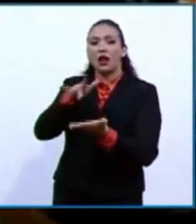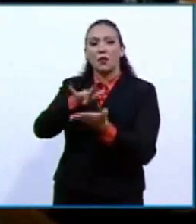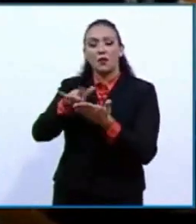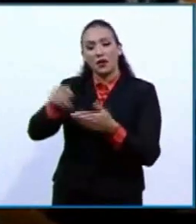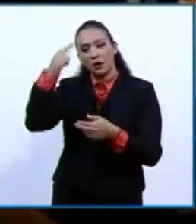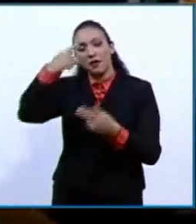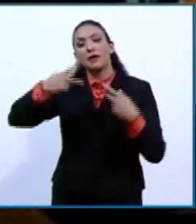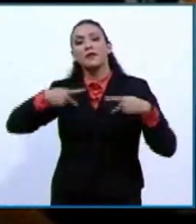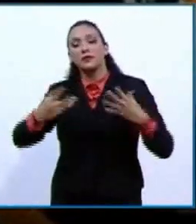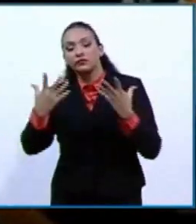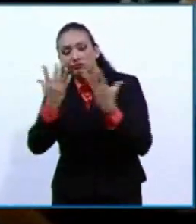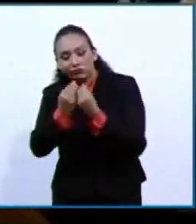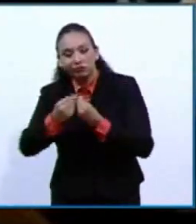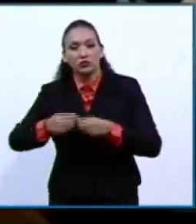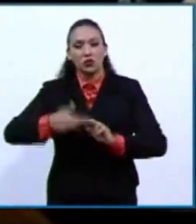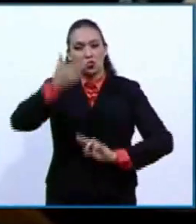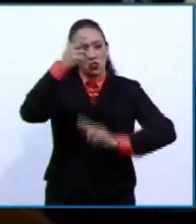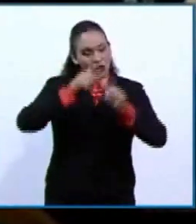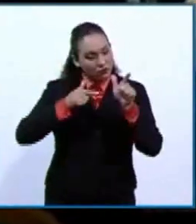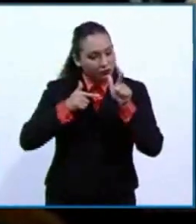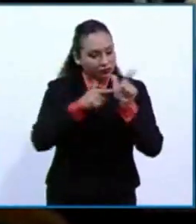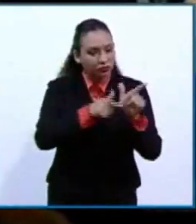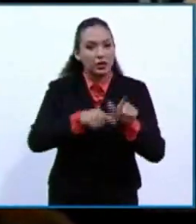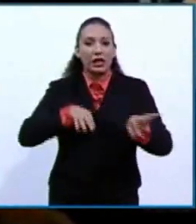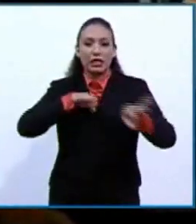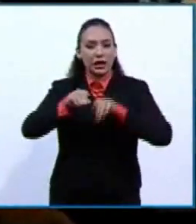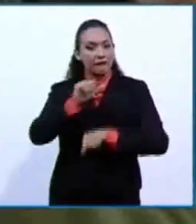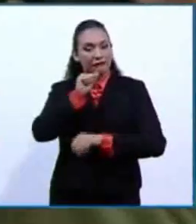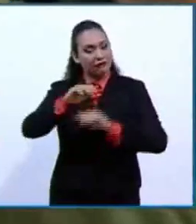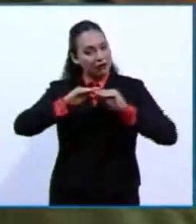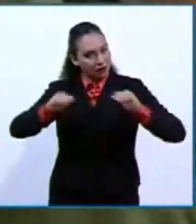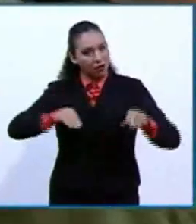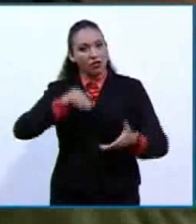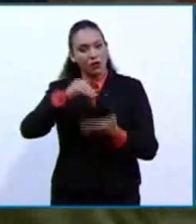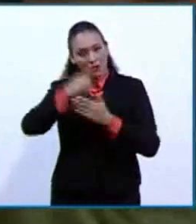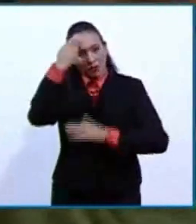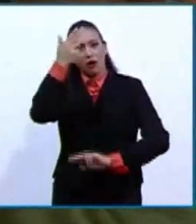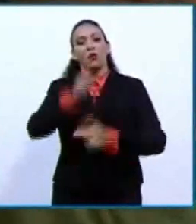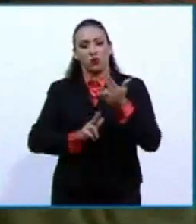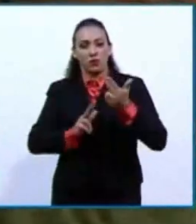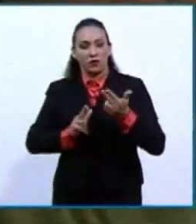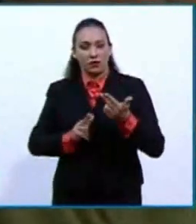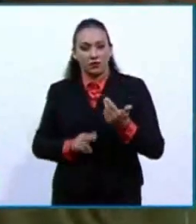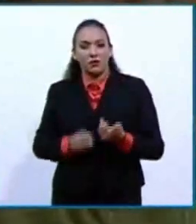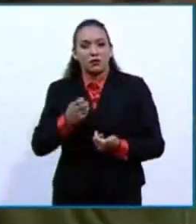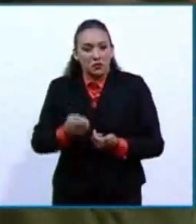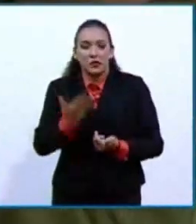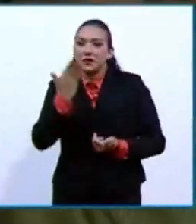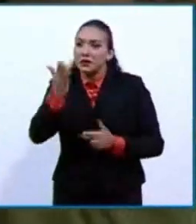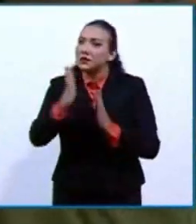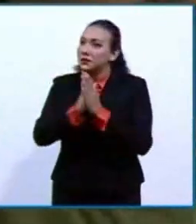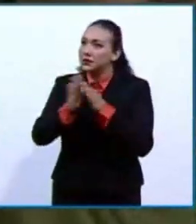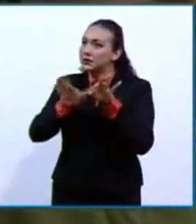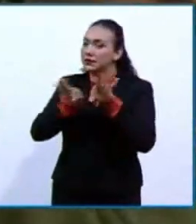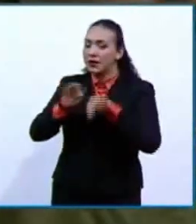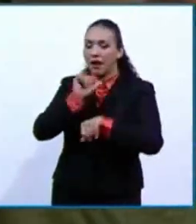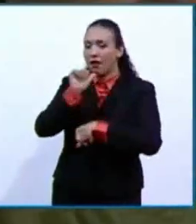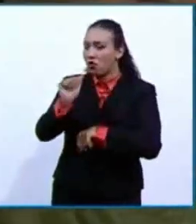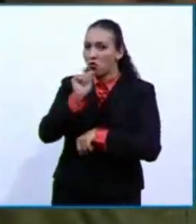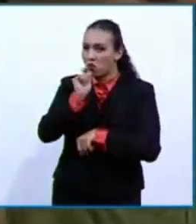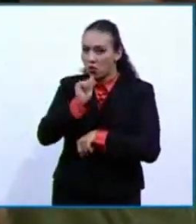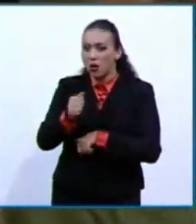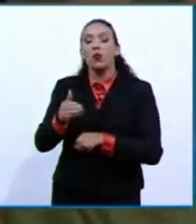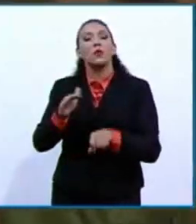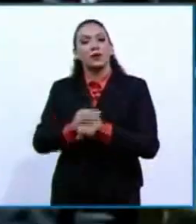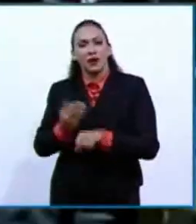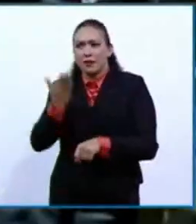consejeros para que ellos puedan seguir en este paro de labores, a fin de seguir insistiendo en la necesidad de que a la nueva presidenta de